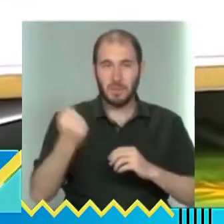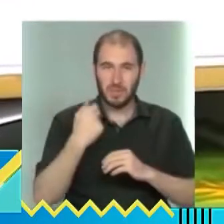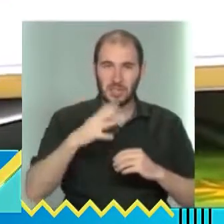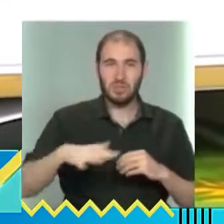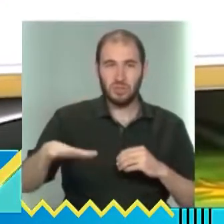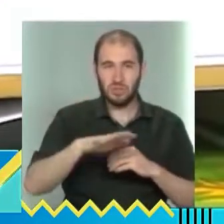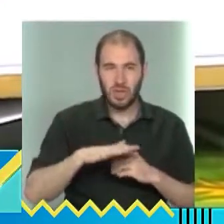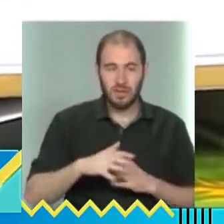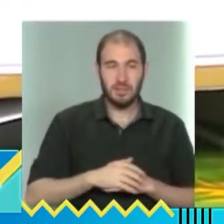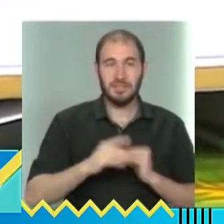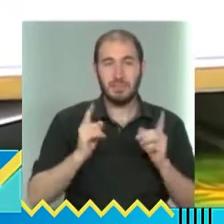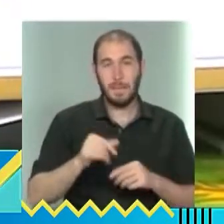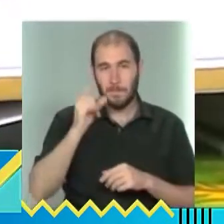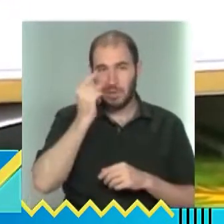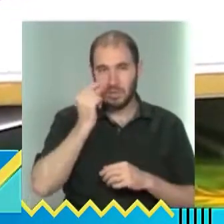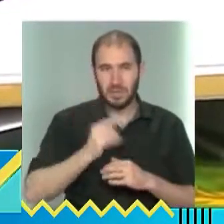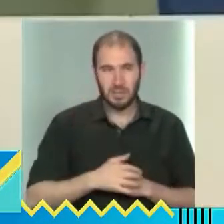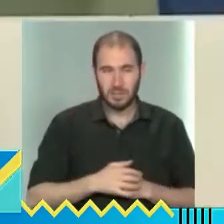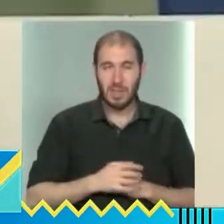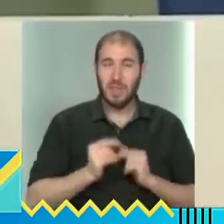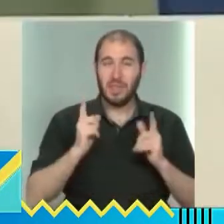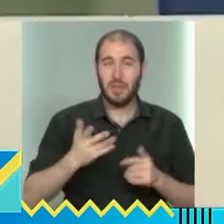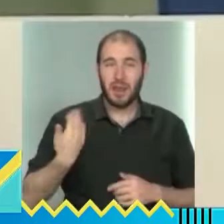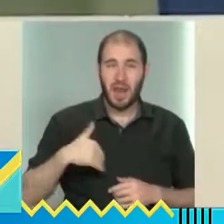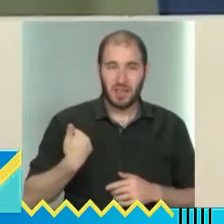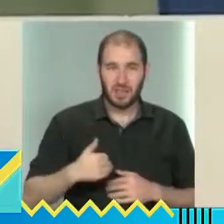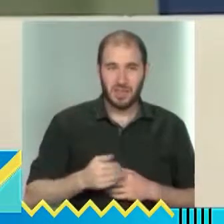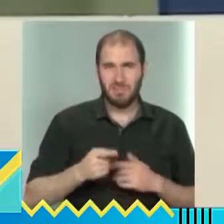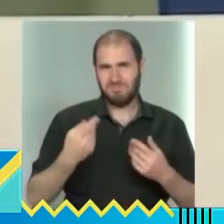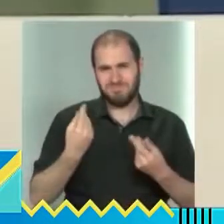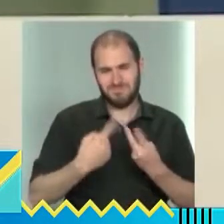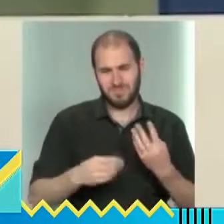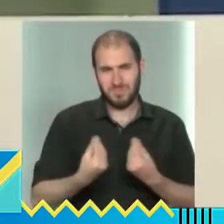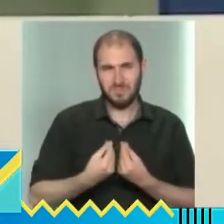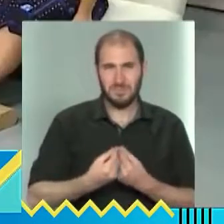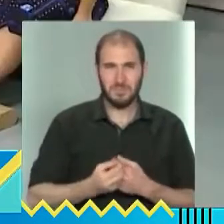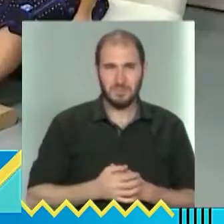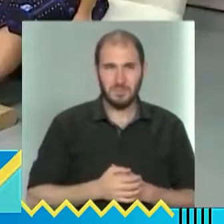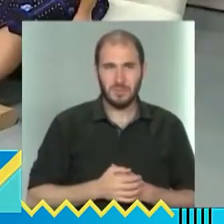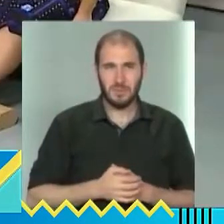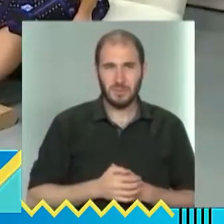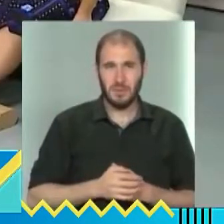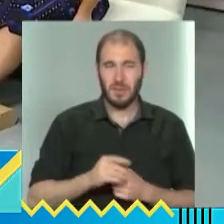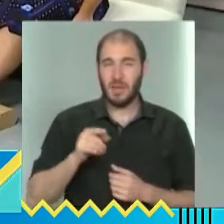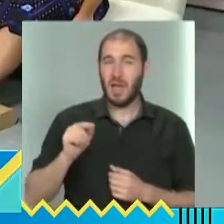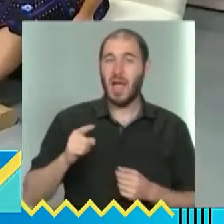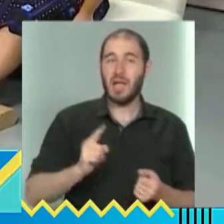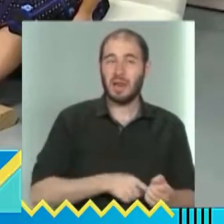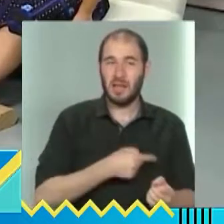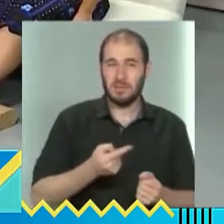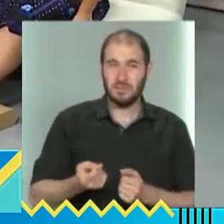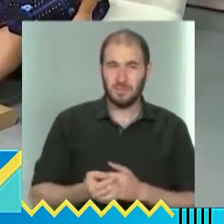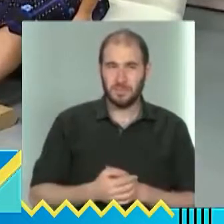social y política. Bien. Incluso en Argentina, muchísimo. También. Bien. Bueno, en eso es clásico, digamos,